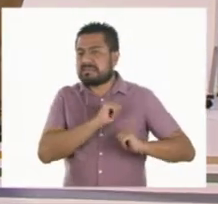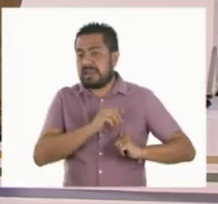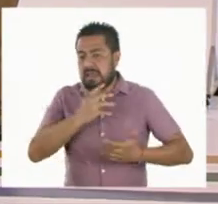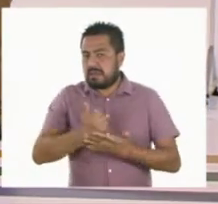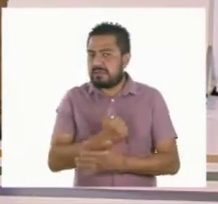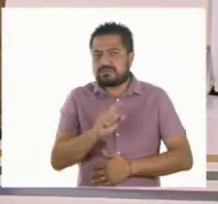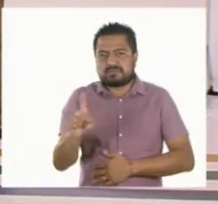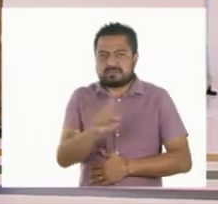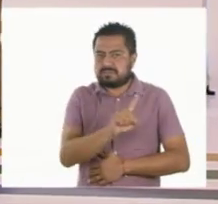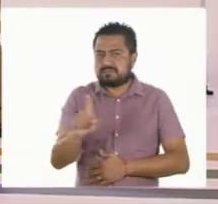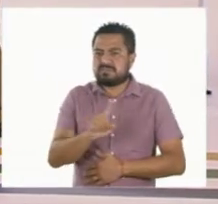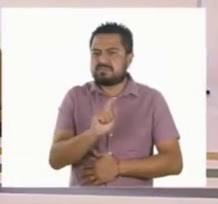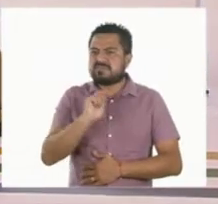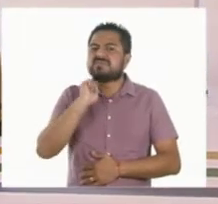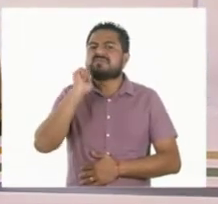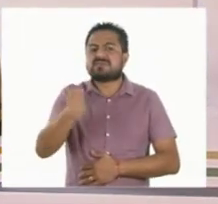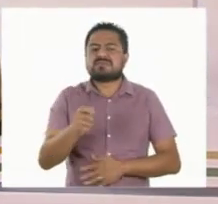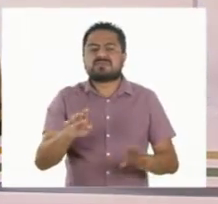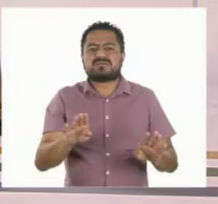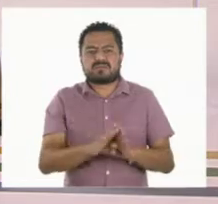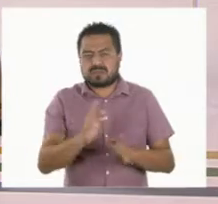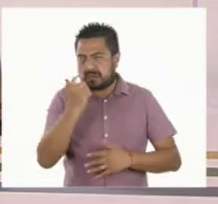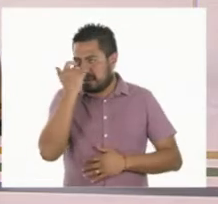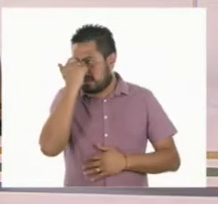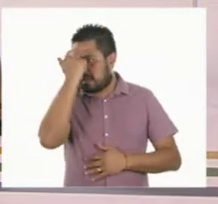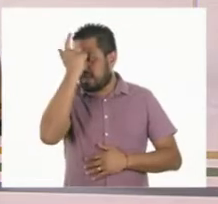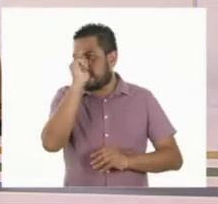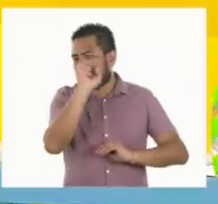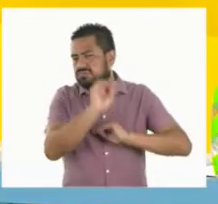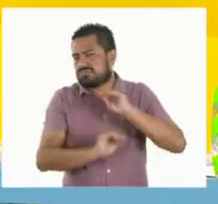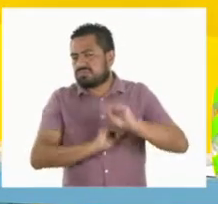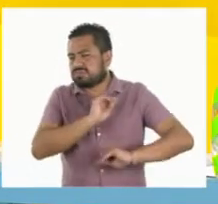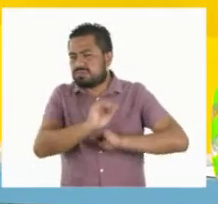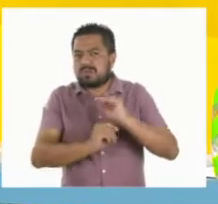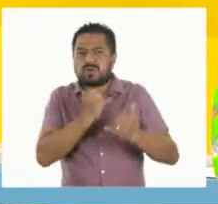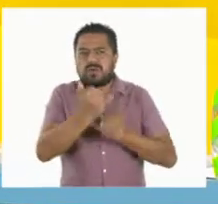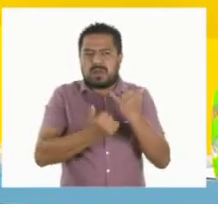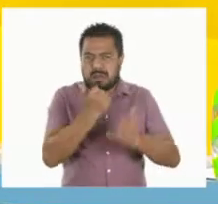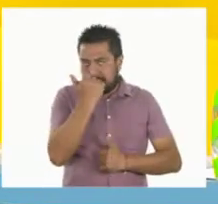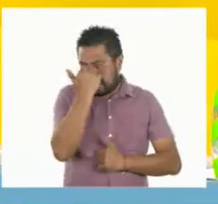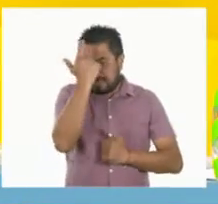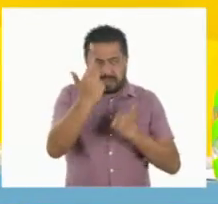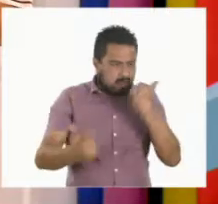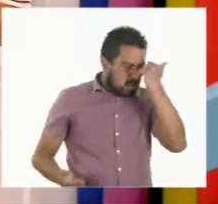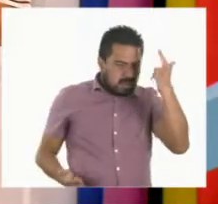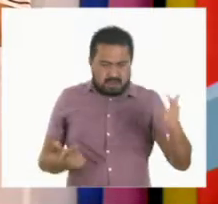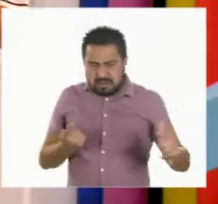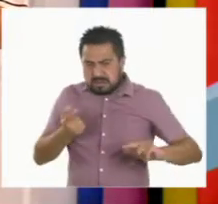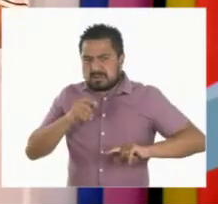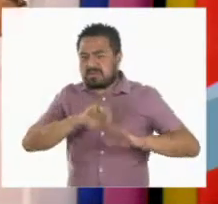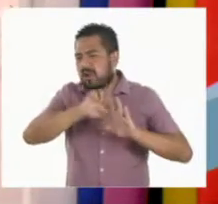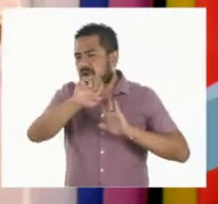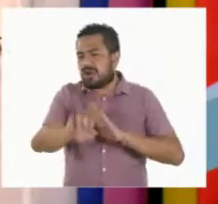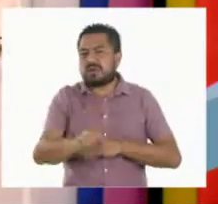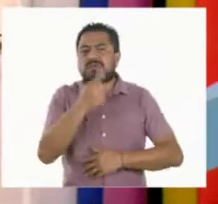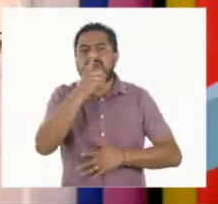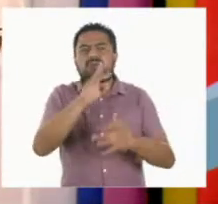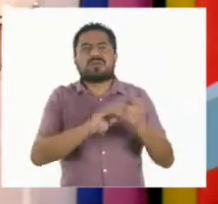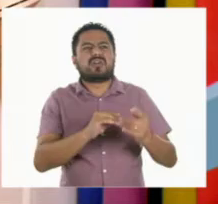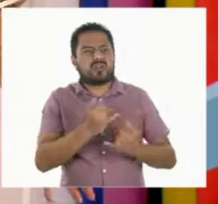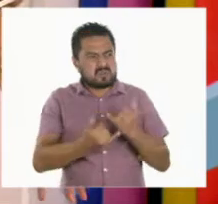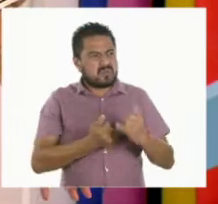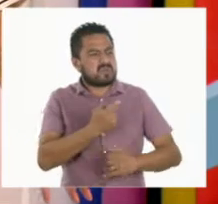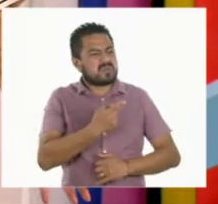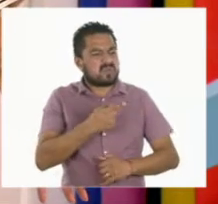ganar, sino recrear, por ejemplo. Son juegos de creación. Como, por ejemplo, cuando dicen, ¿por qué no jugamos